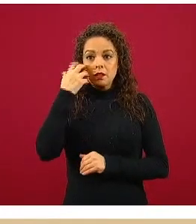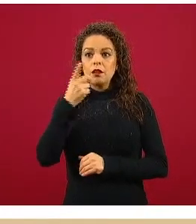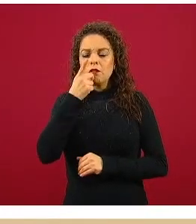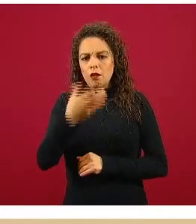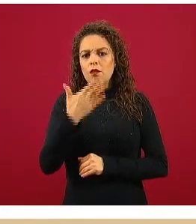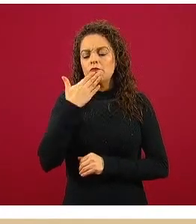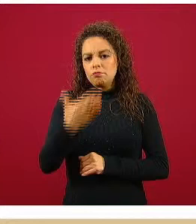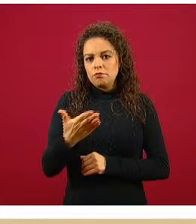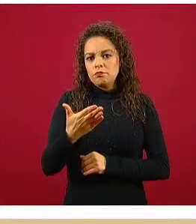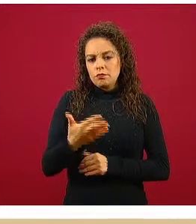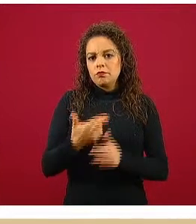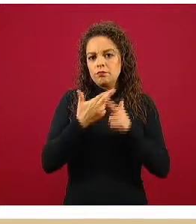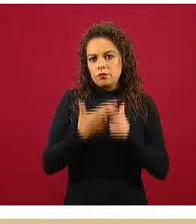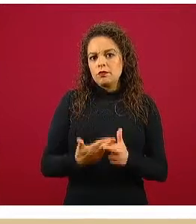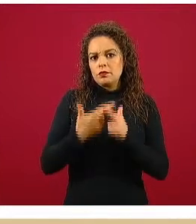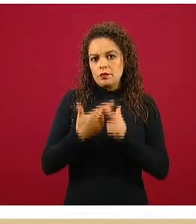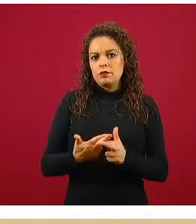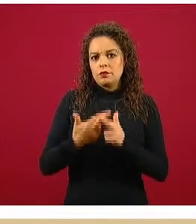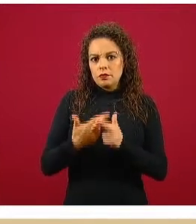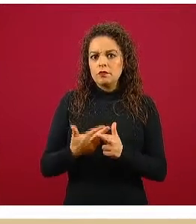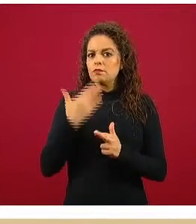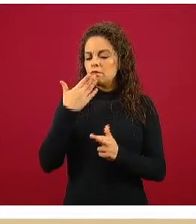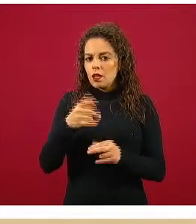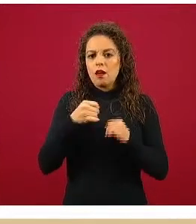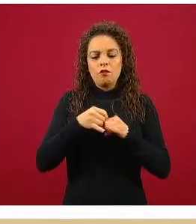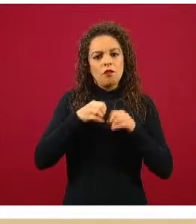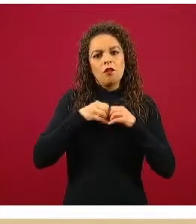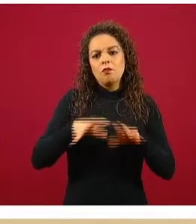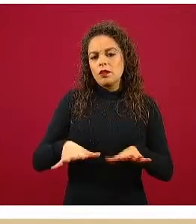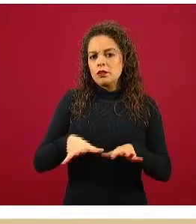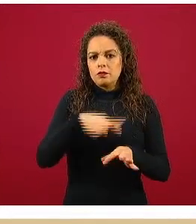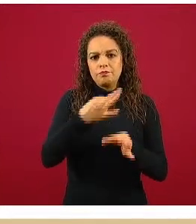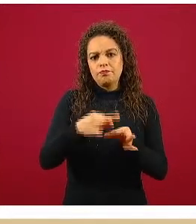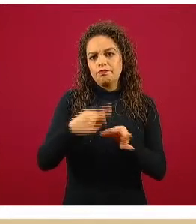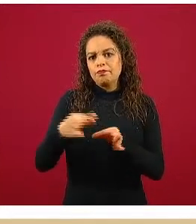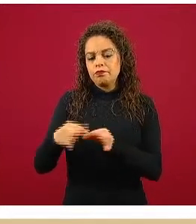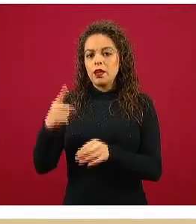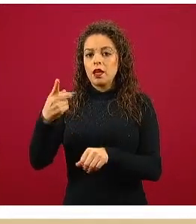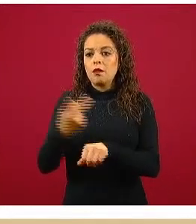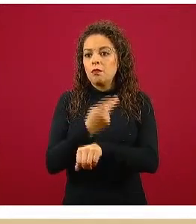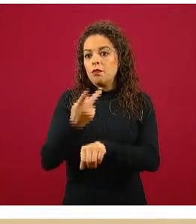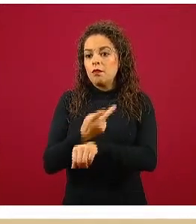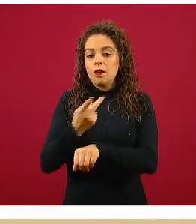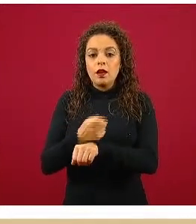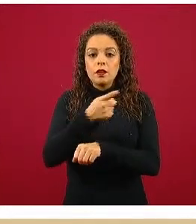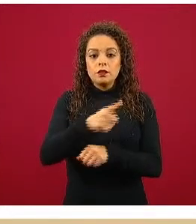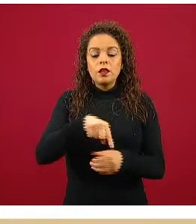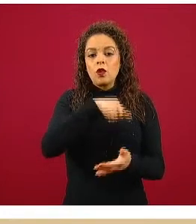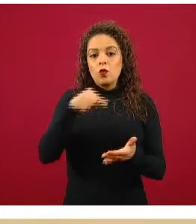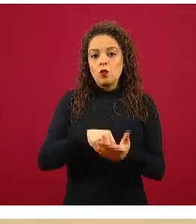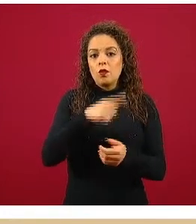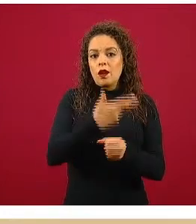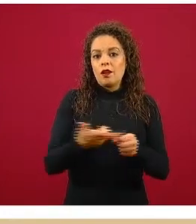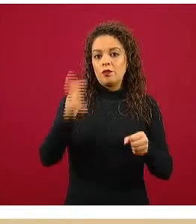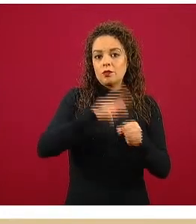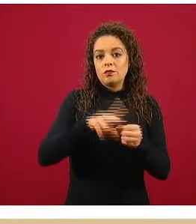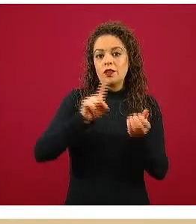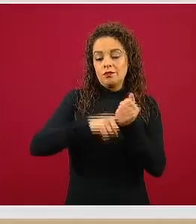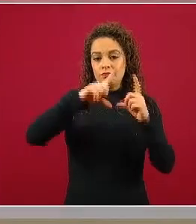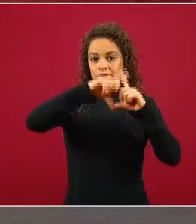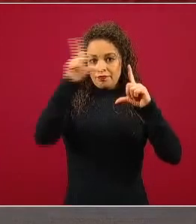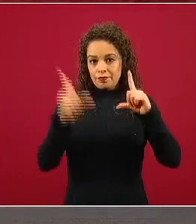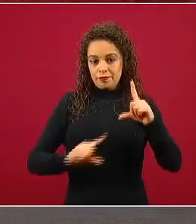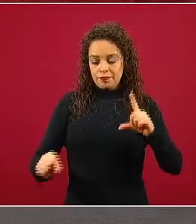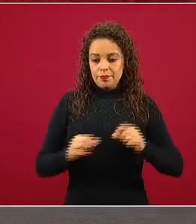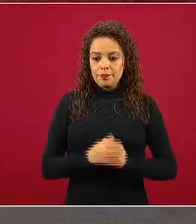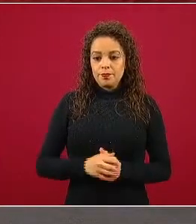buena y muy completa información de qué está sucediendo en las unidades hospitalarias en todo el país. En la siguiente